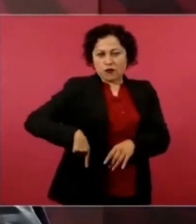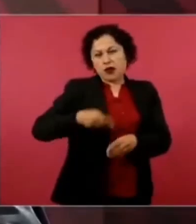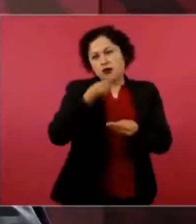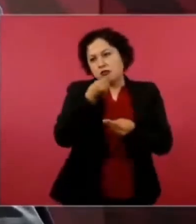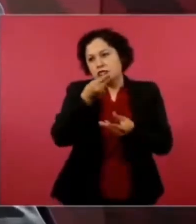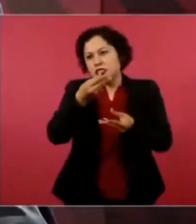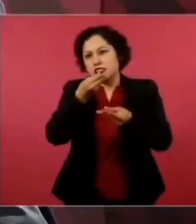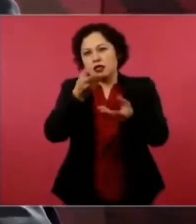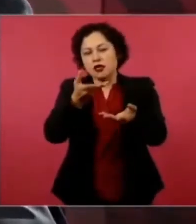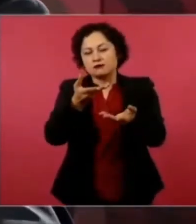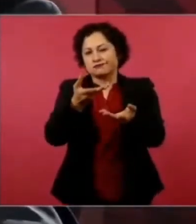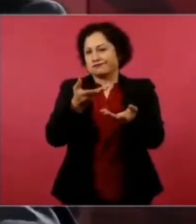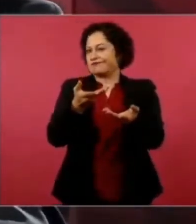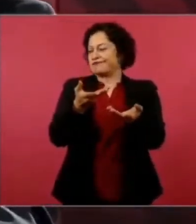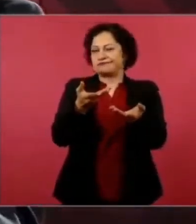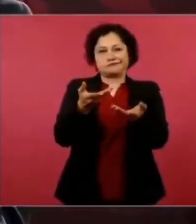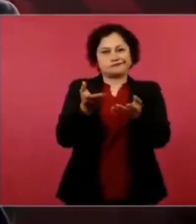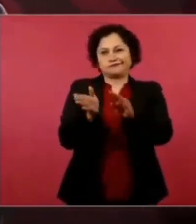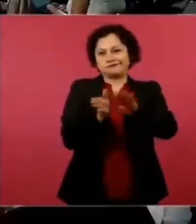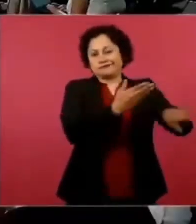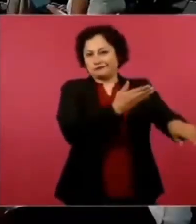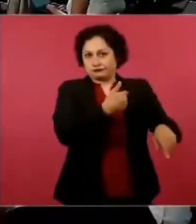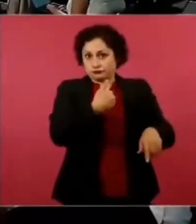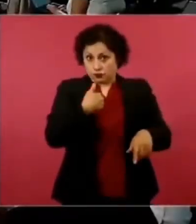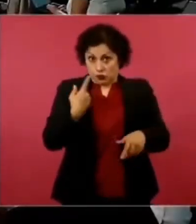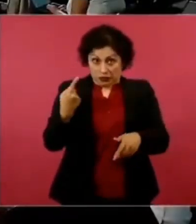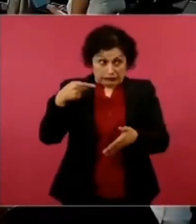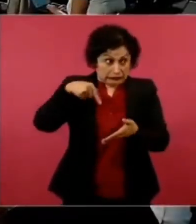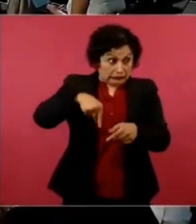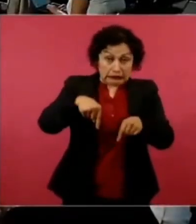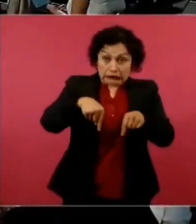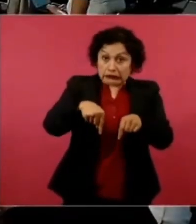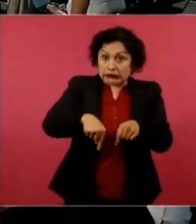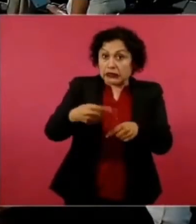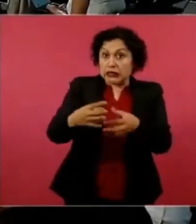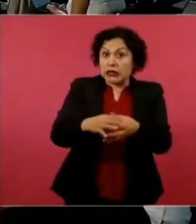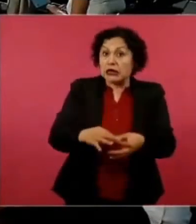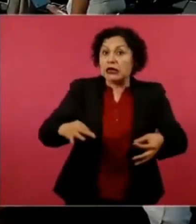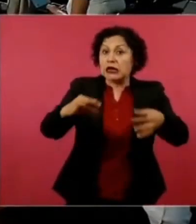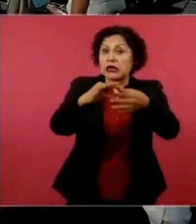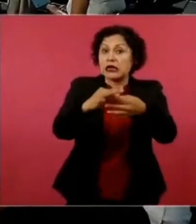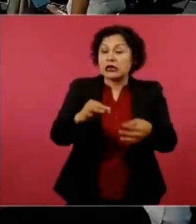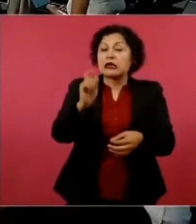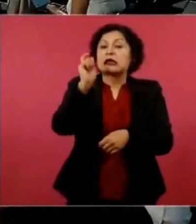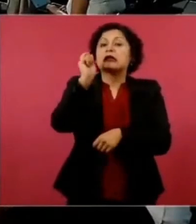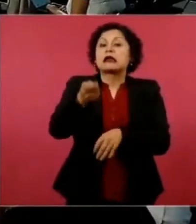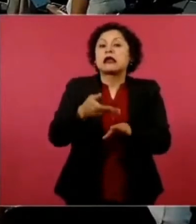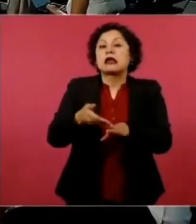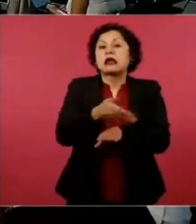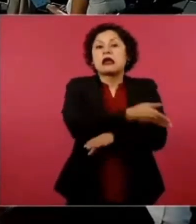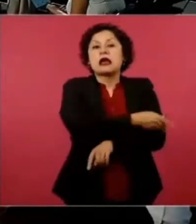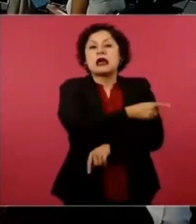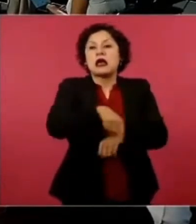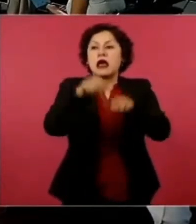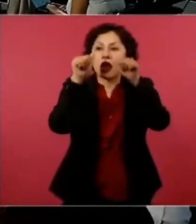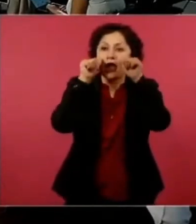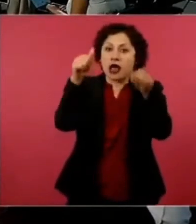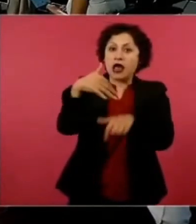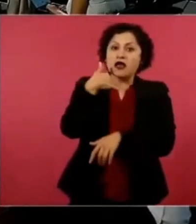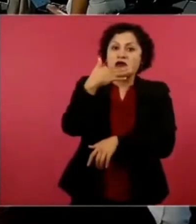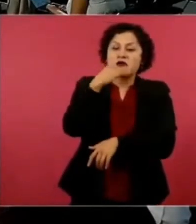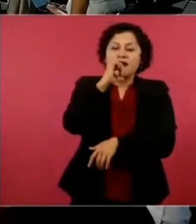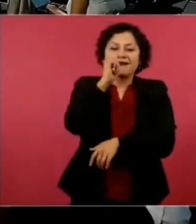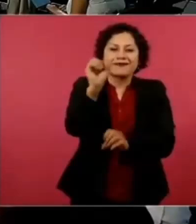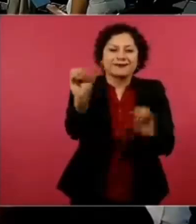ni siquiera se trataba el tema de la corrupción, ni en la academia, en